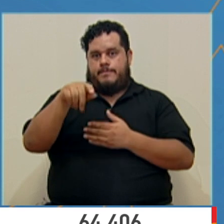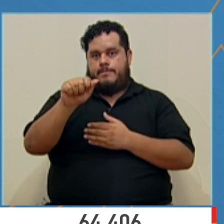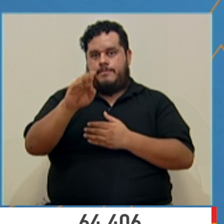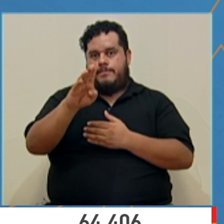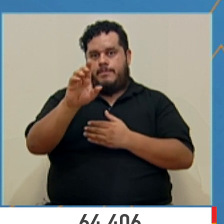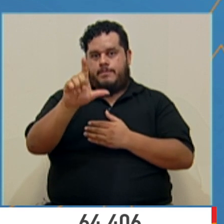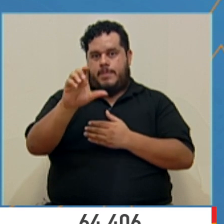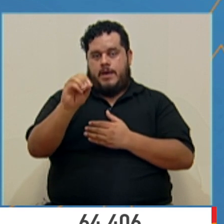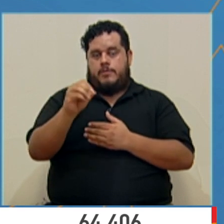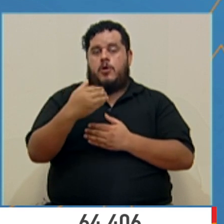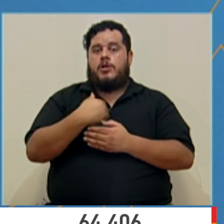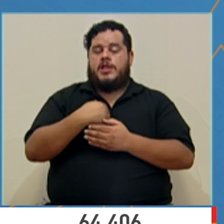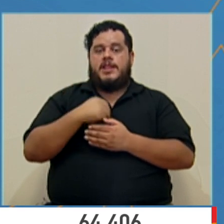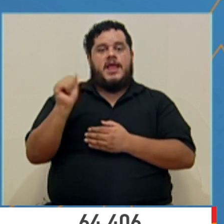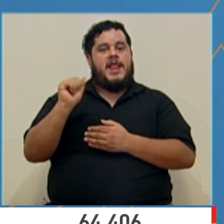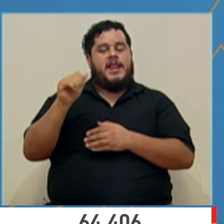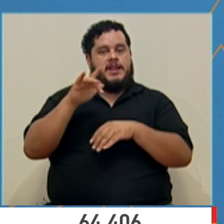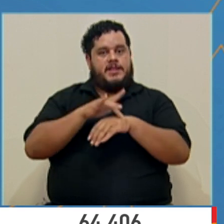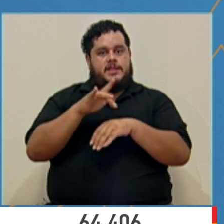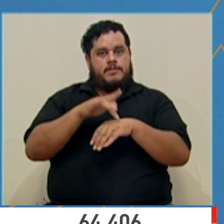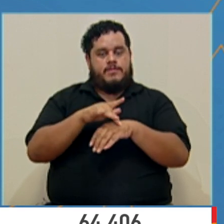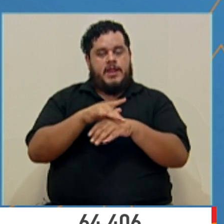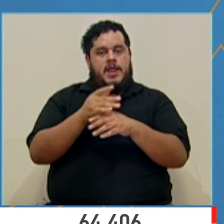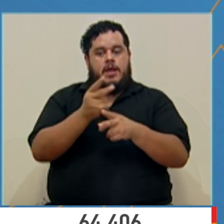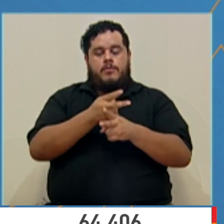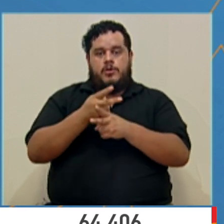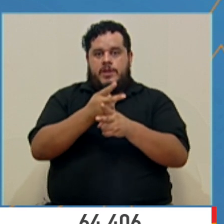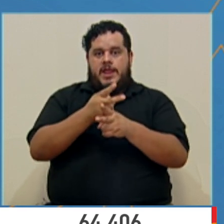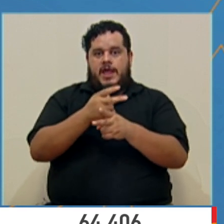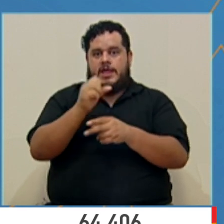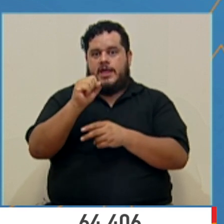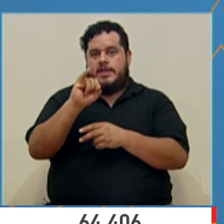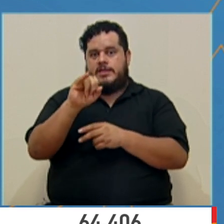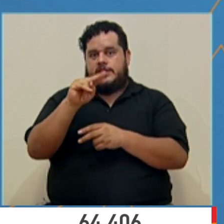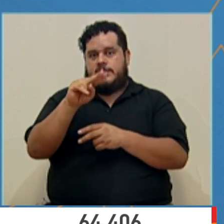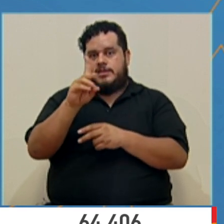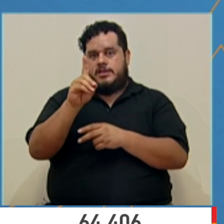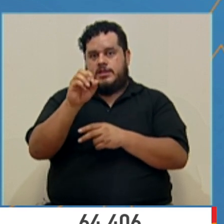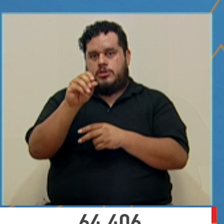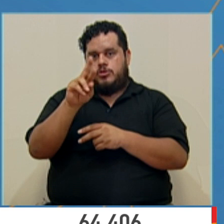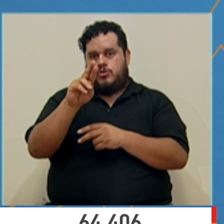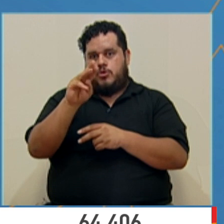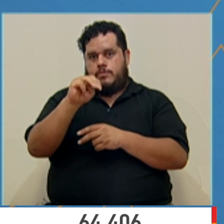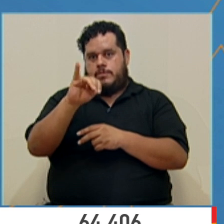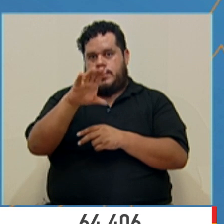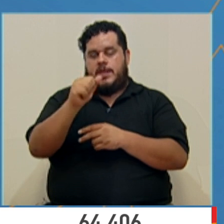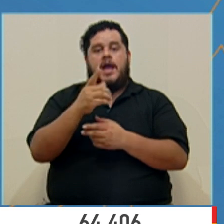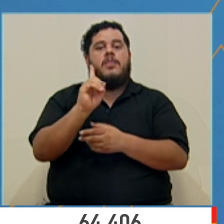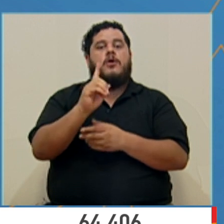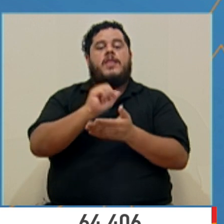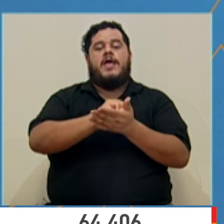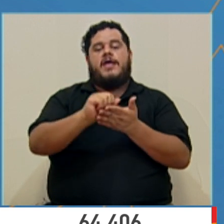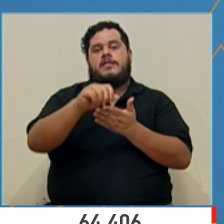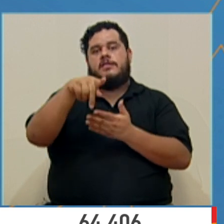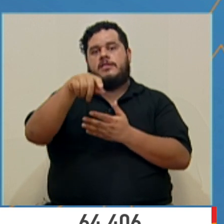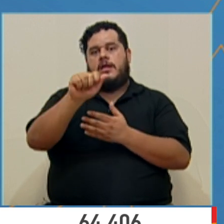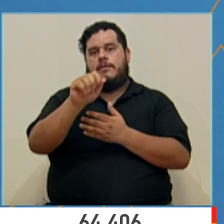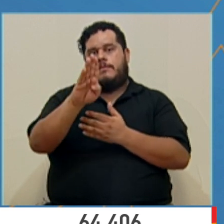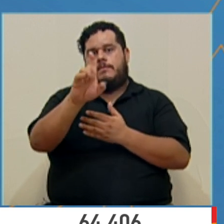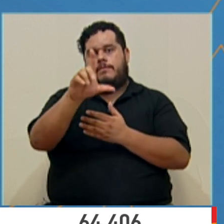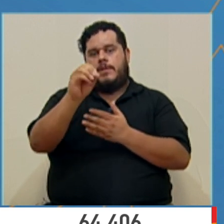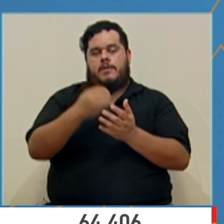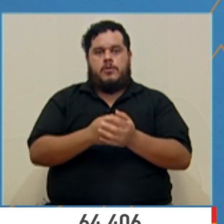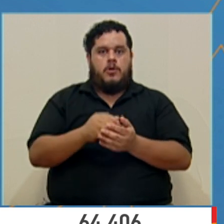alerta temprana por vigilancia sindrómica, específicamente en el distrito de San Pablo.